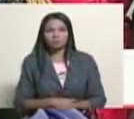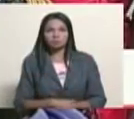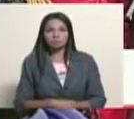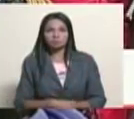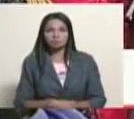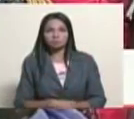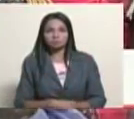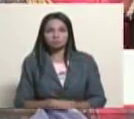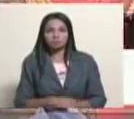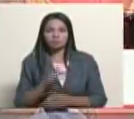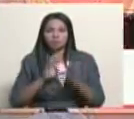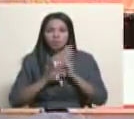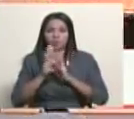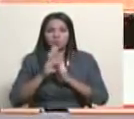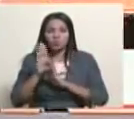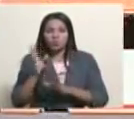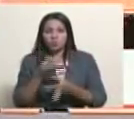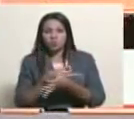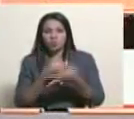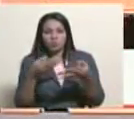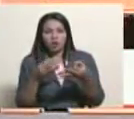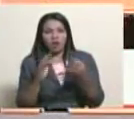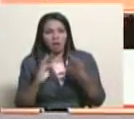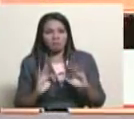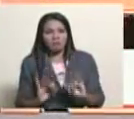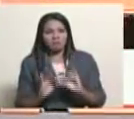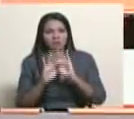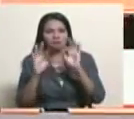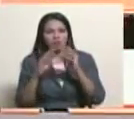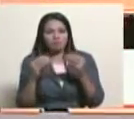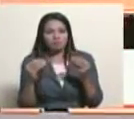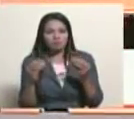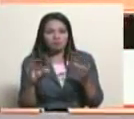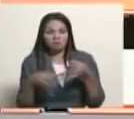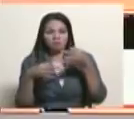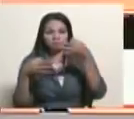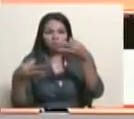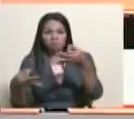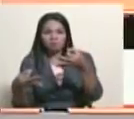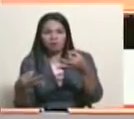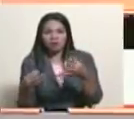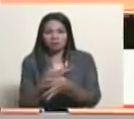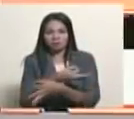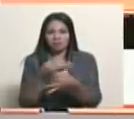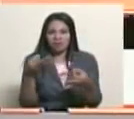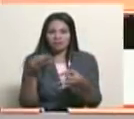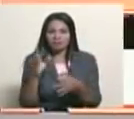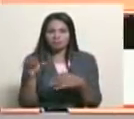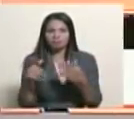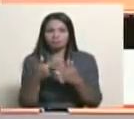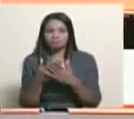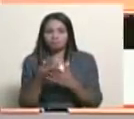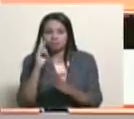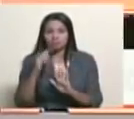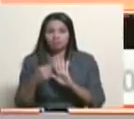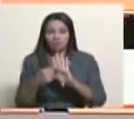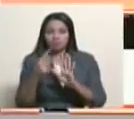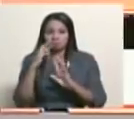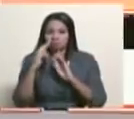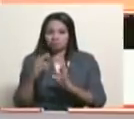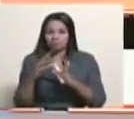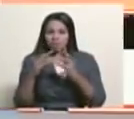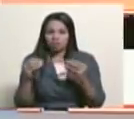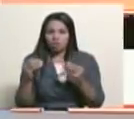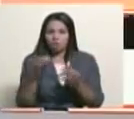Ha sido un proceso de calidad. Hay que pasar del proceso de calidad a la acción y el resultado